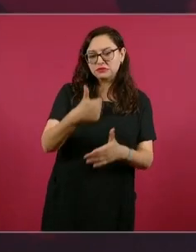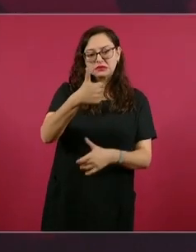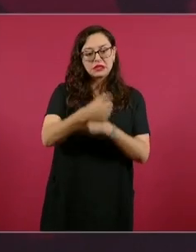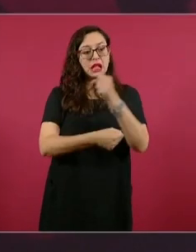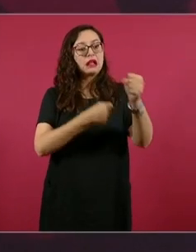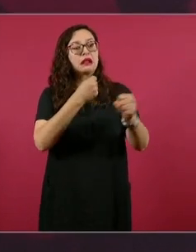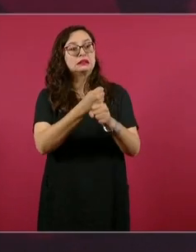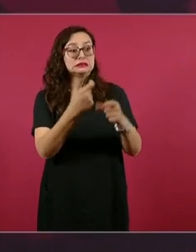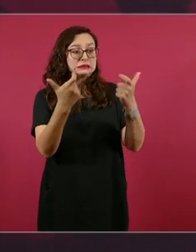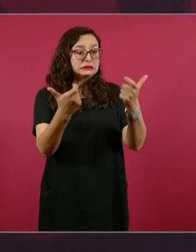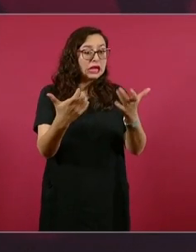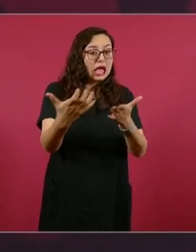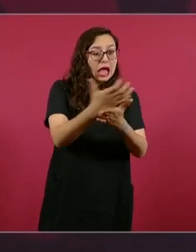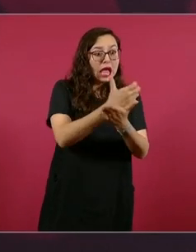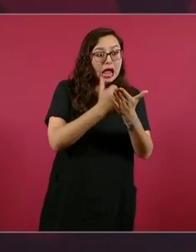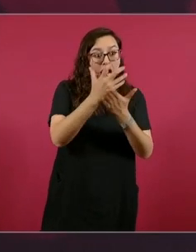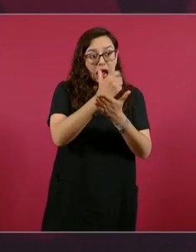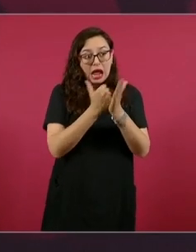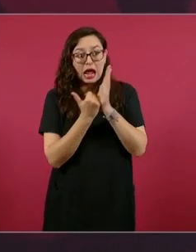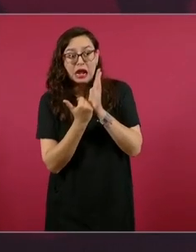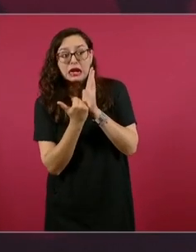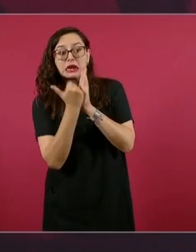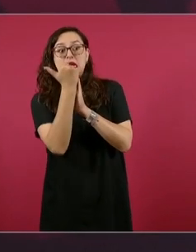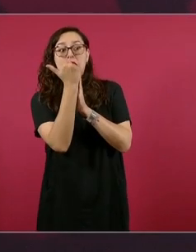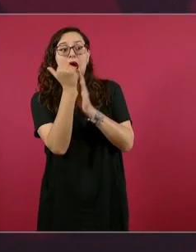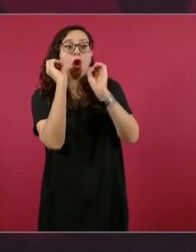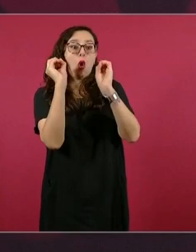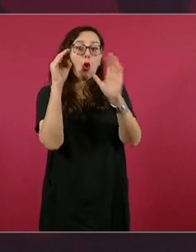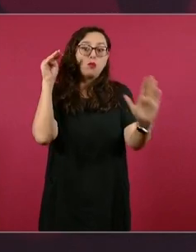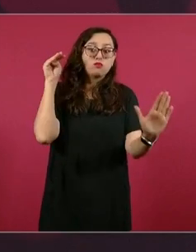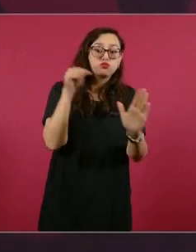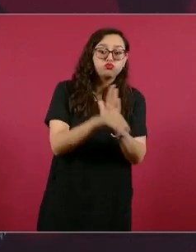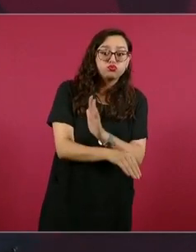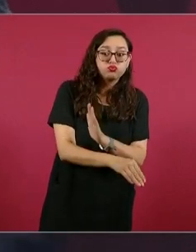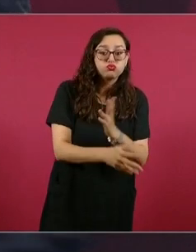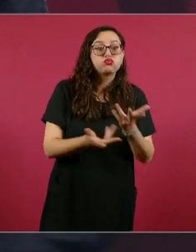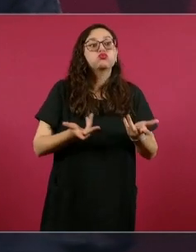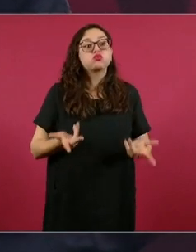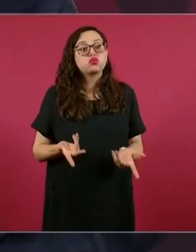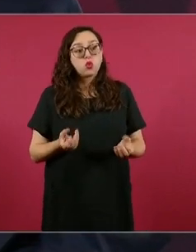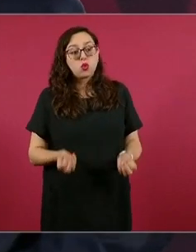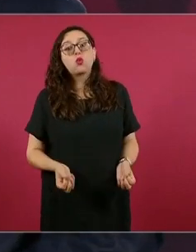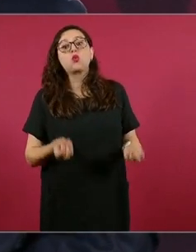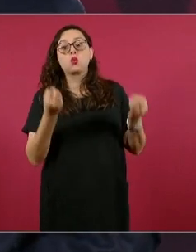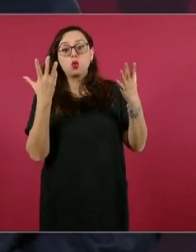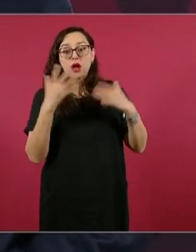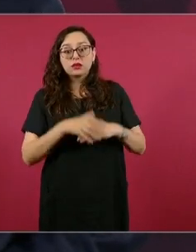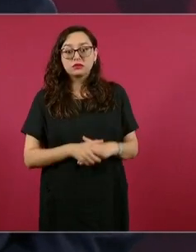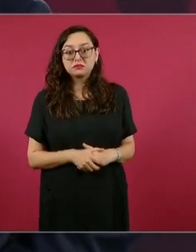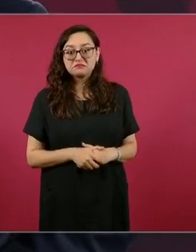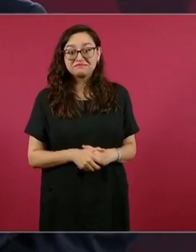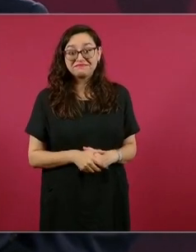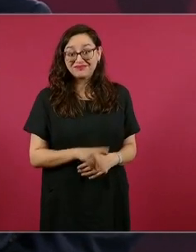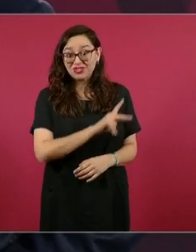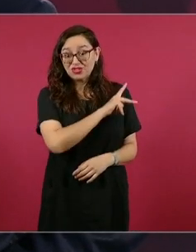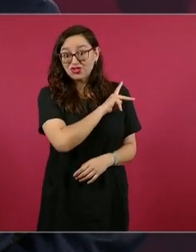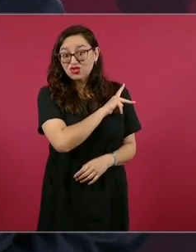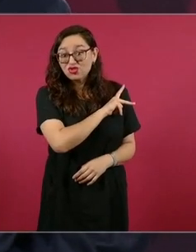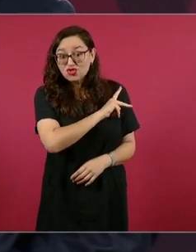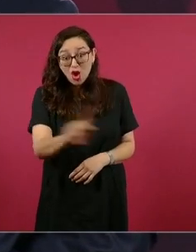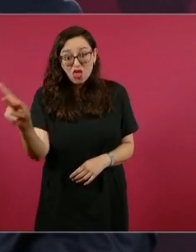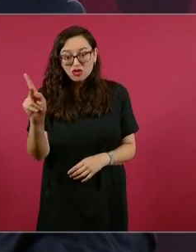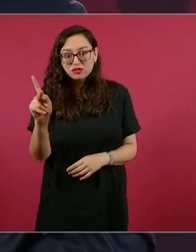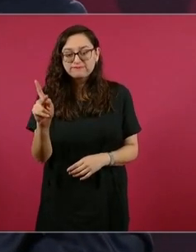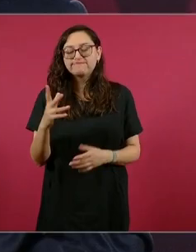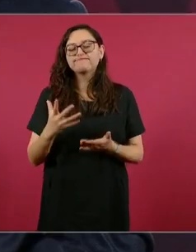ido en este sexenio en cuanto a utilidades. Claro. Y